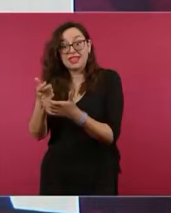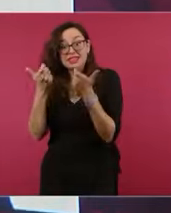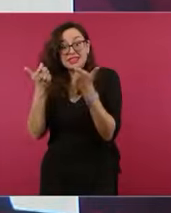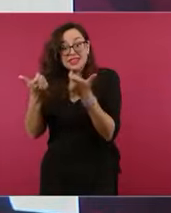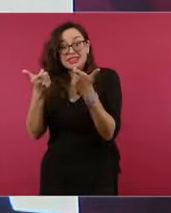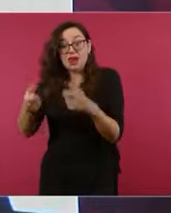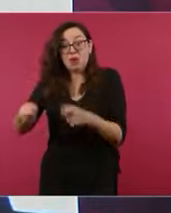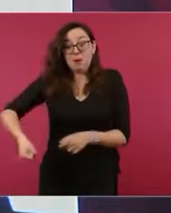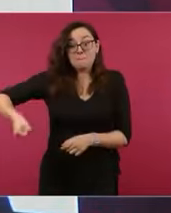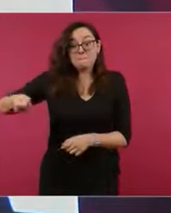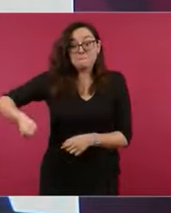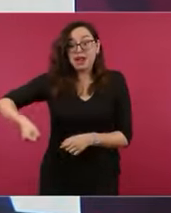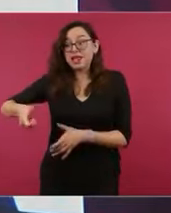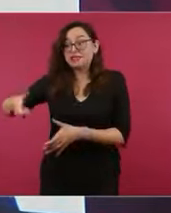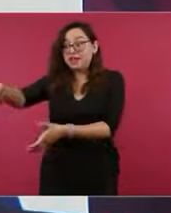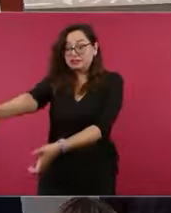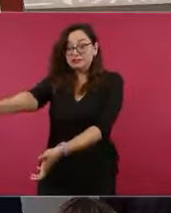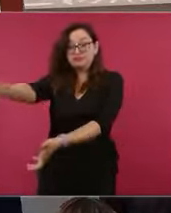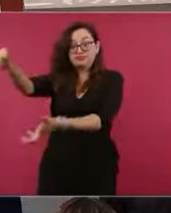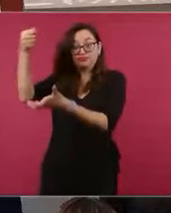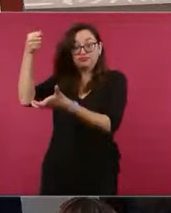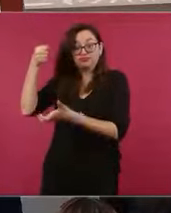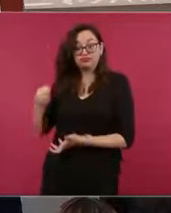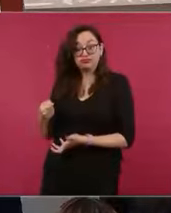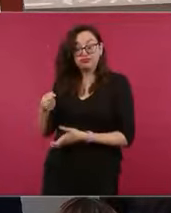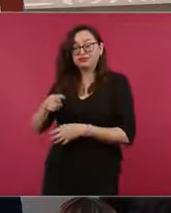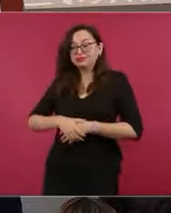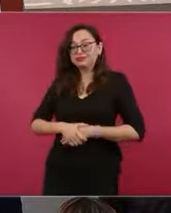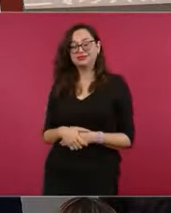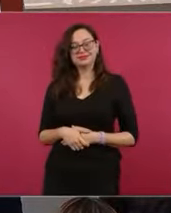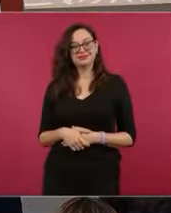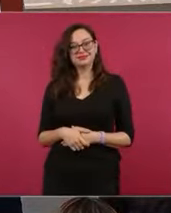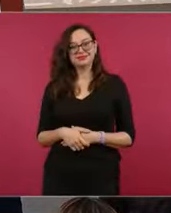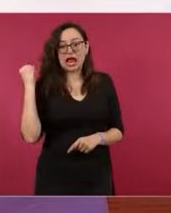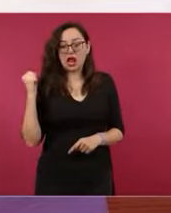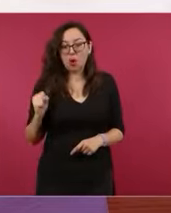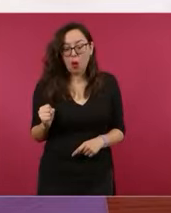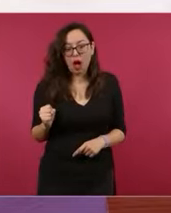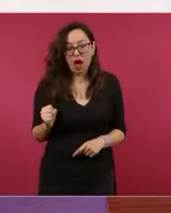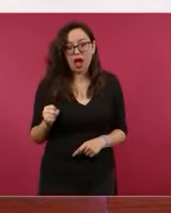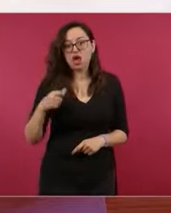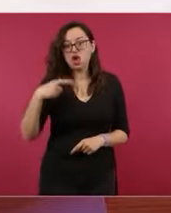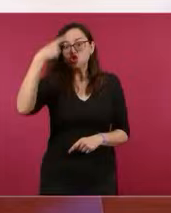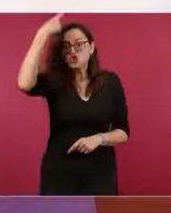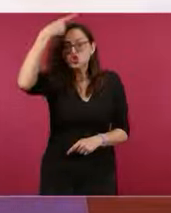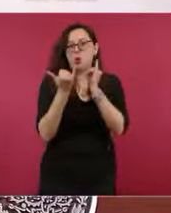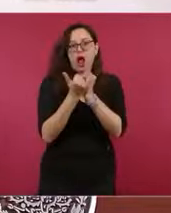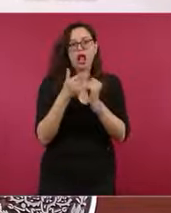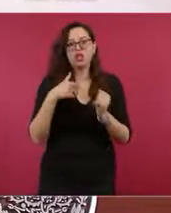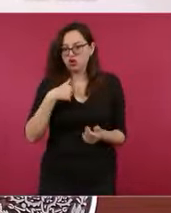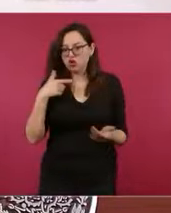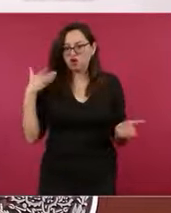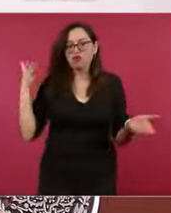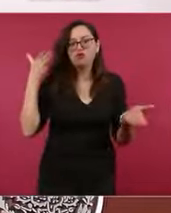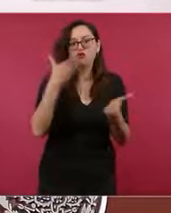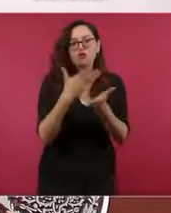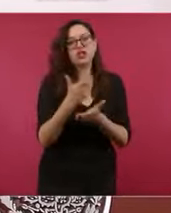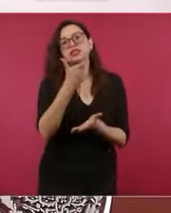Y luego que en Sinaloa igual, creo que a medianoche, ¿de dónde están las pruebas? Ni